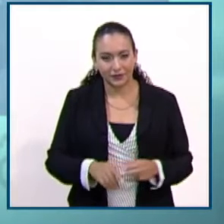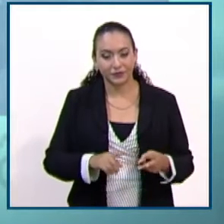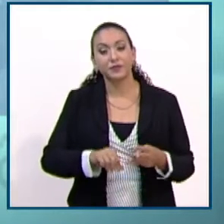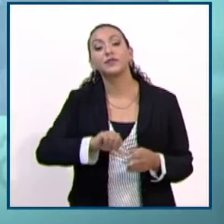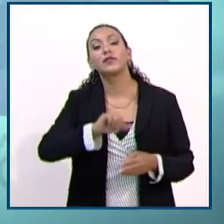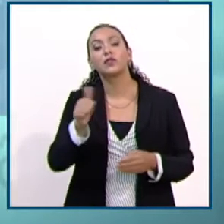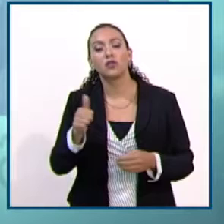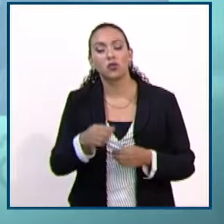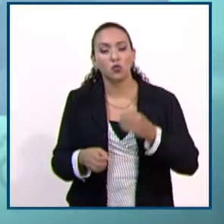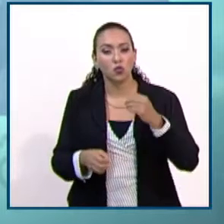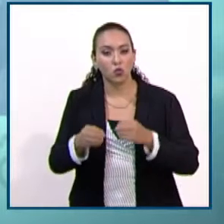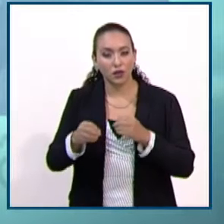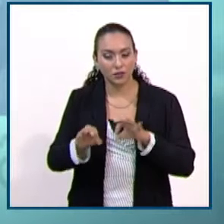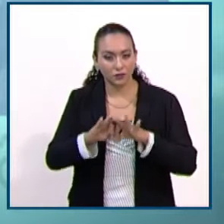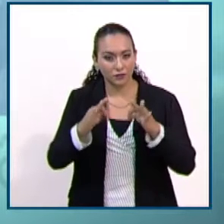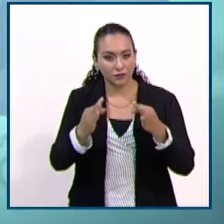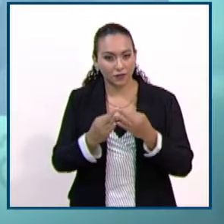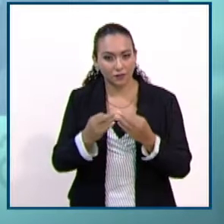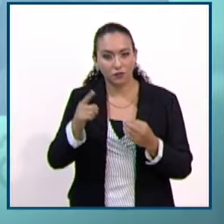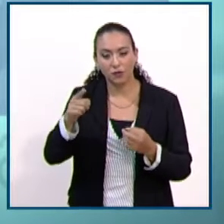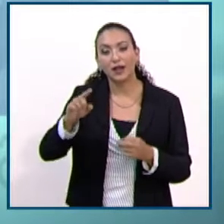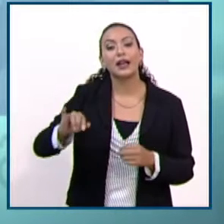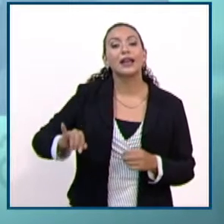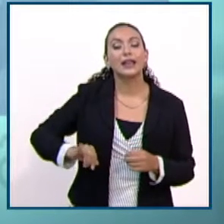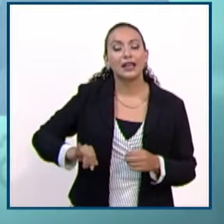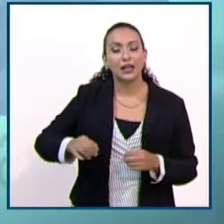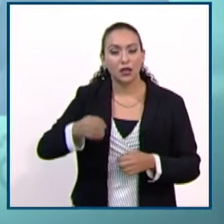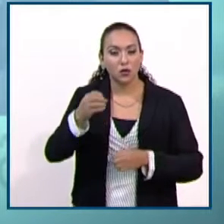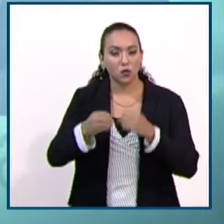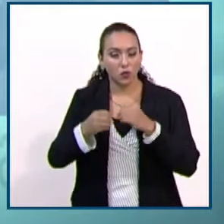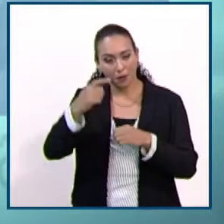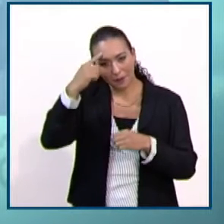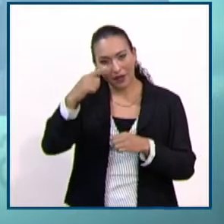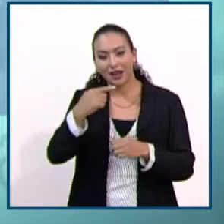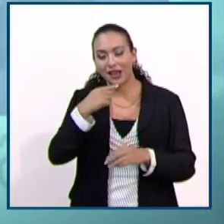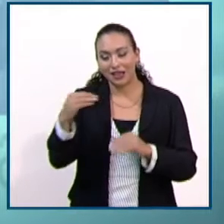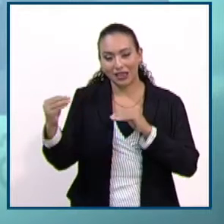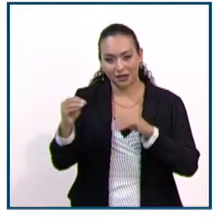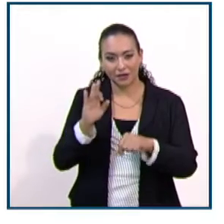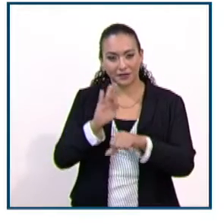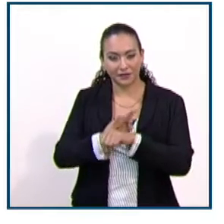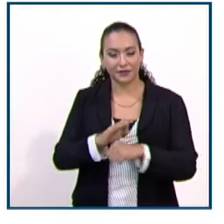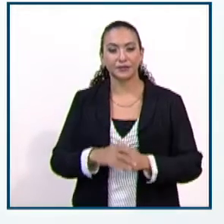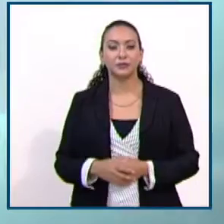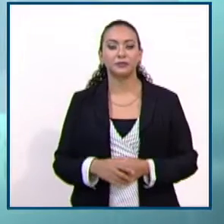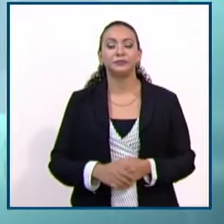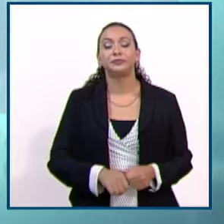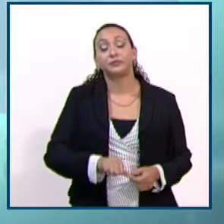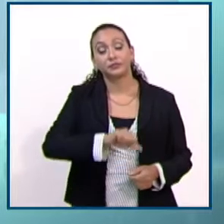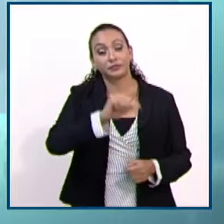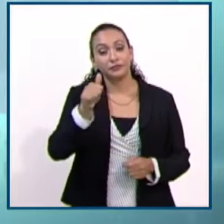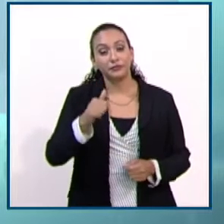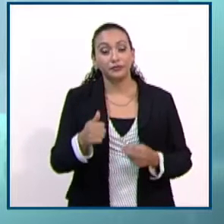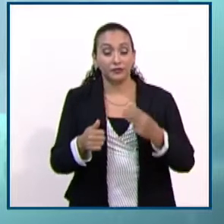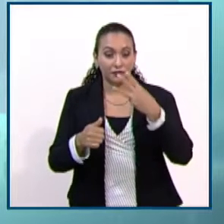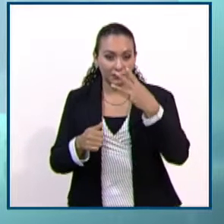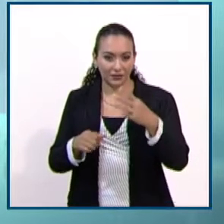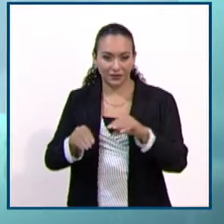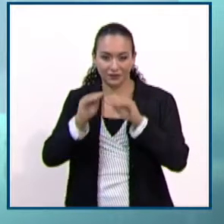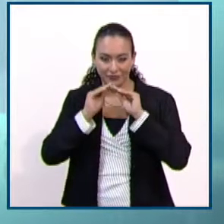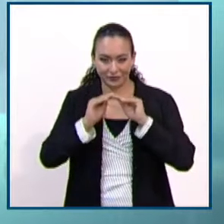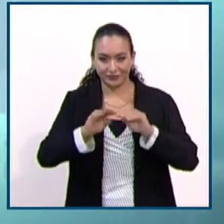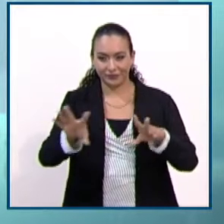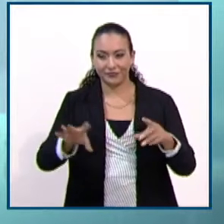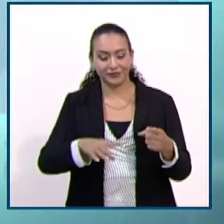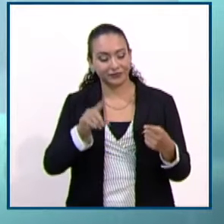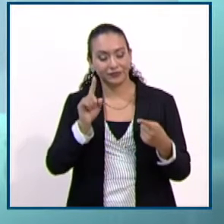de prescripción positiva, posee interés jurídico en el amparo indirecto. De segunda sala se publicaron 3 criterios con los siguientes